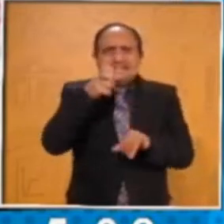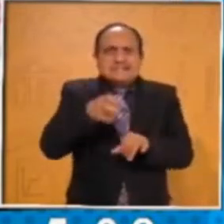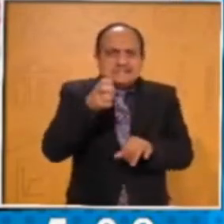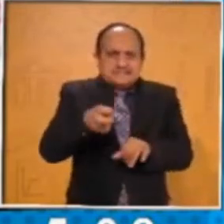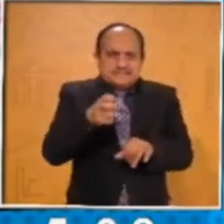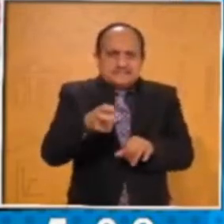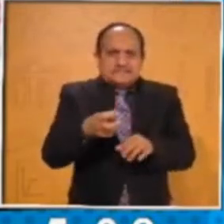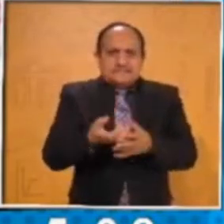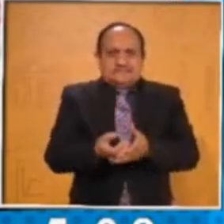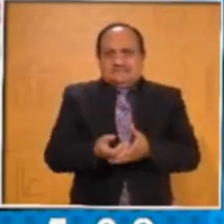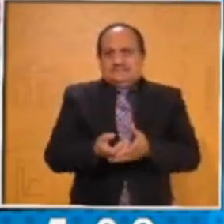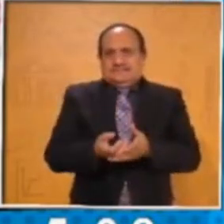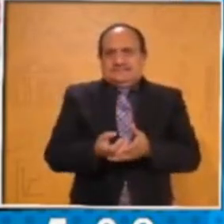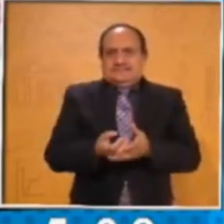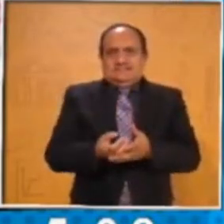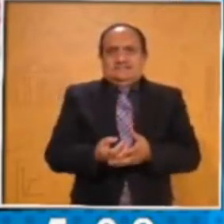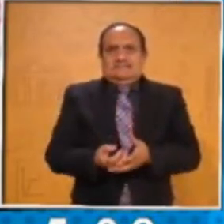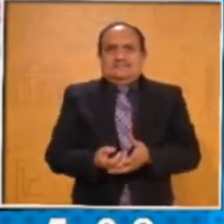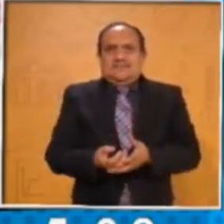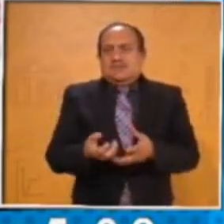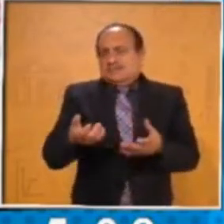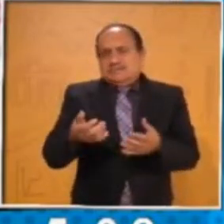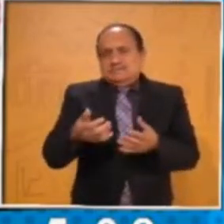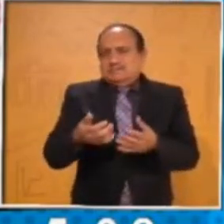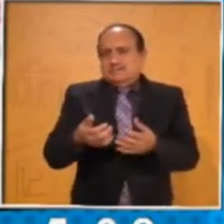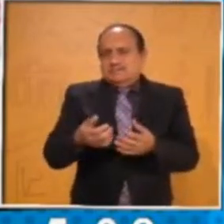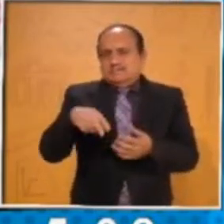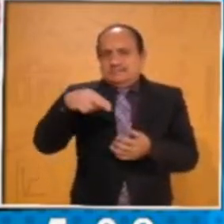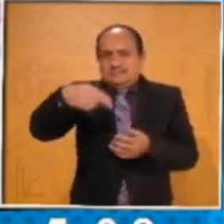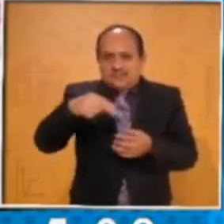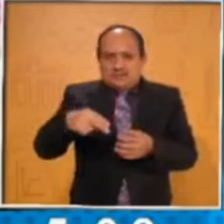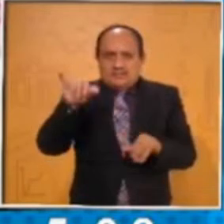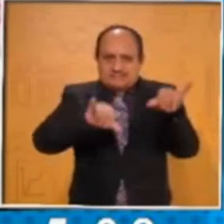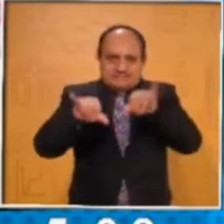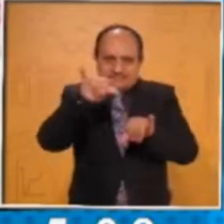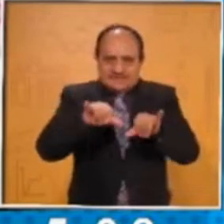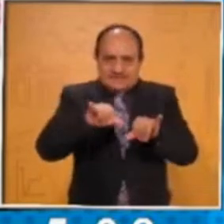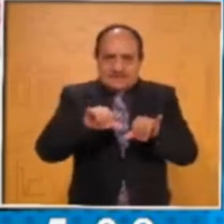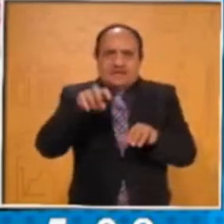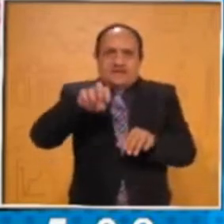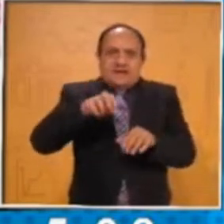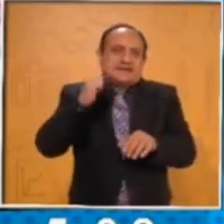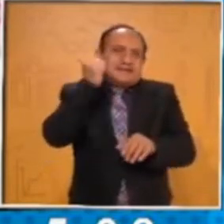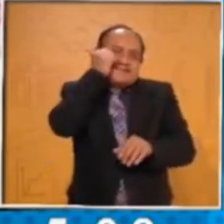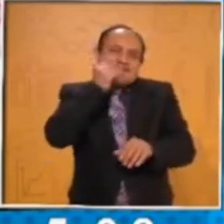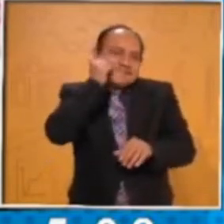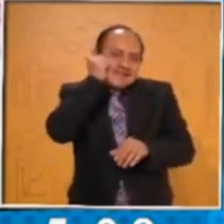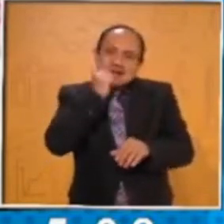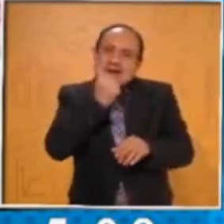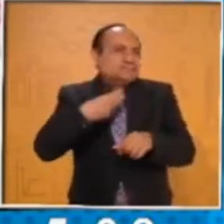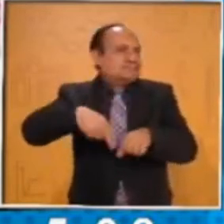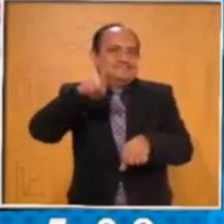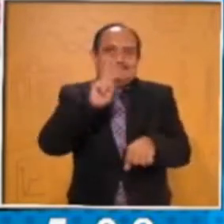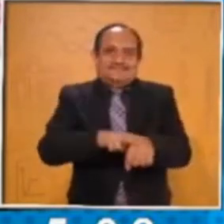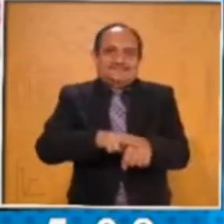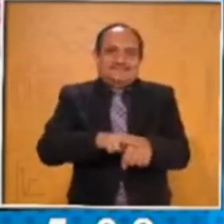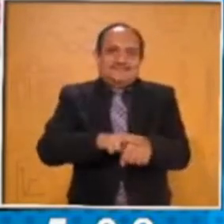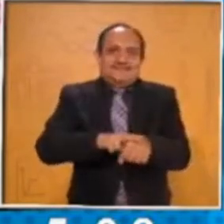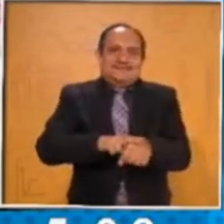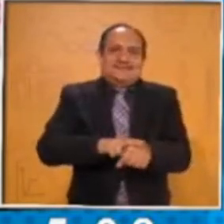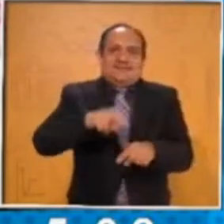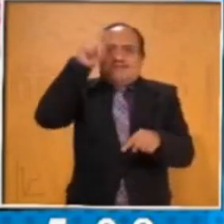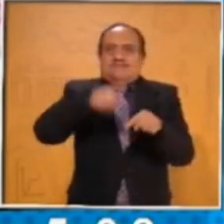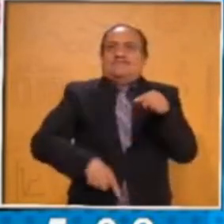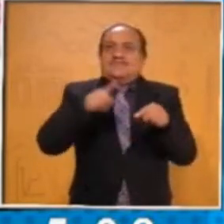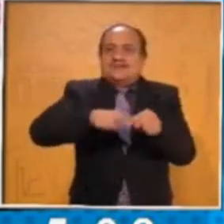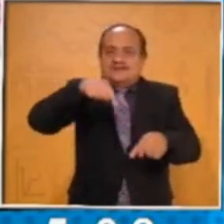de carboxilato de sodio y profilaxis? Estamos hablando que es el agente activo del jabón, ese jabón que elimina la